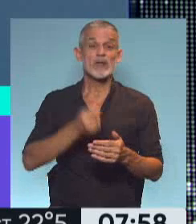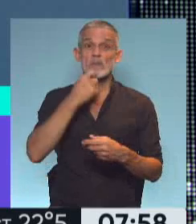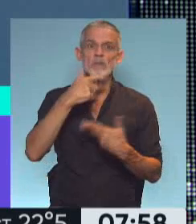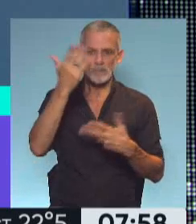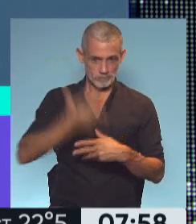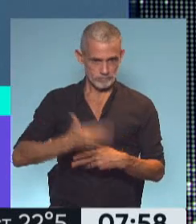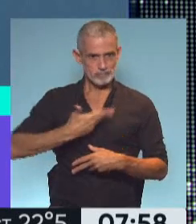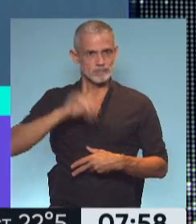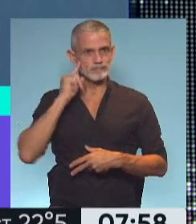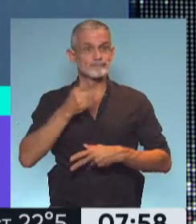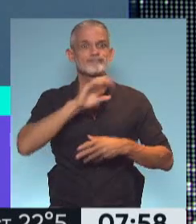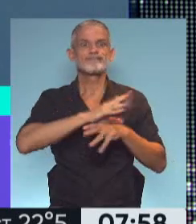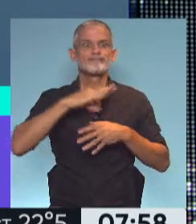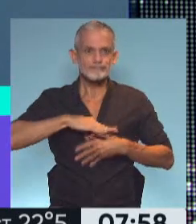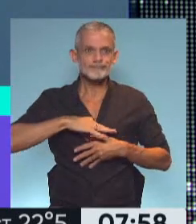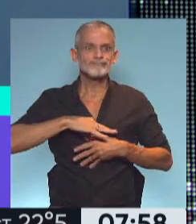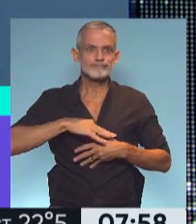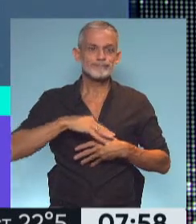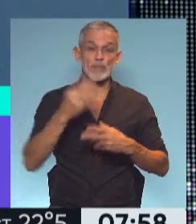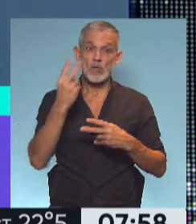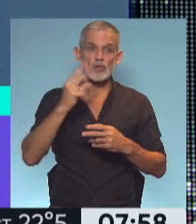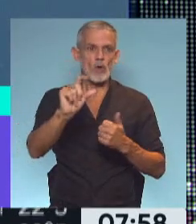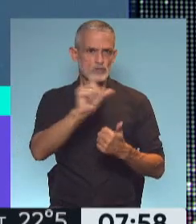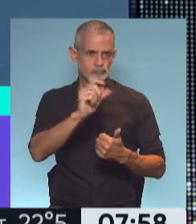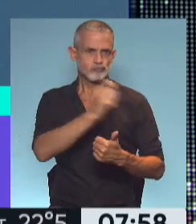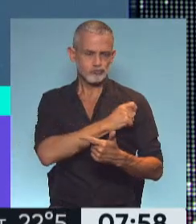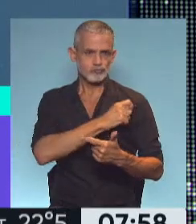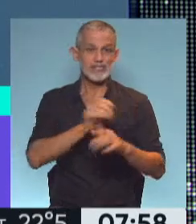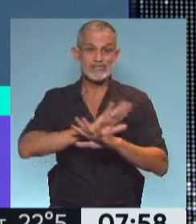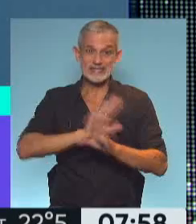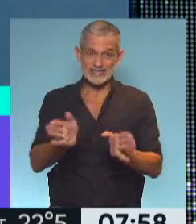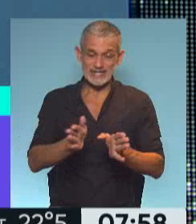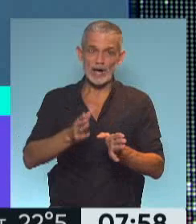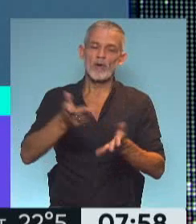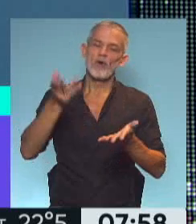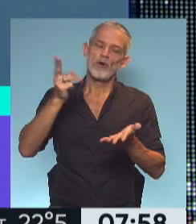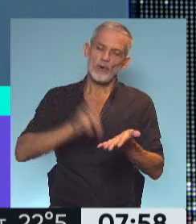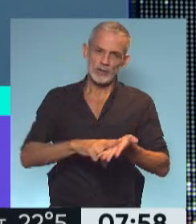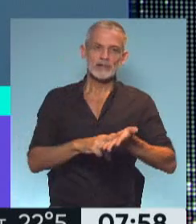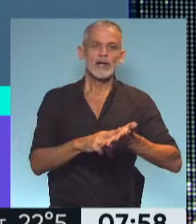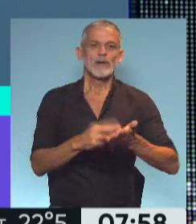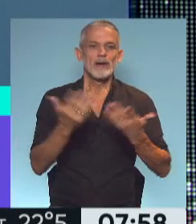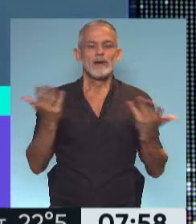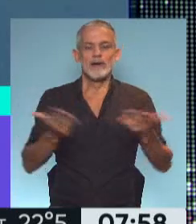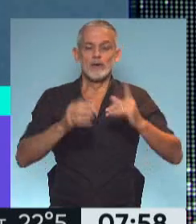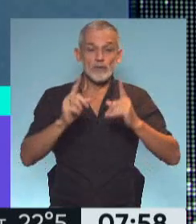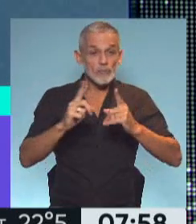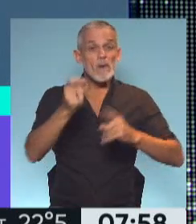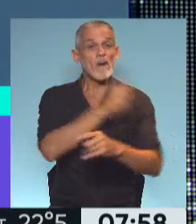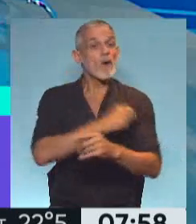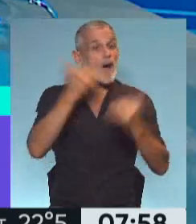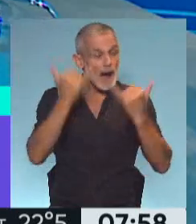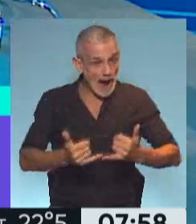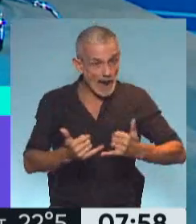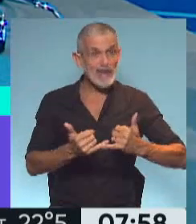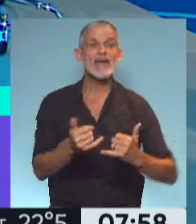Fernández que contrajo coronavirus, tiene las 2 dosis de la vacuna Sputnik, renueva esto de aún, aunque estén